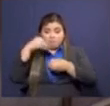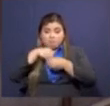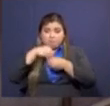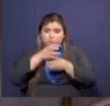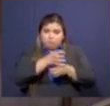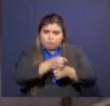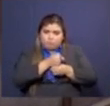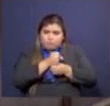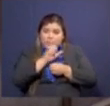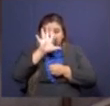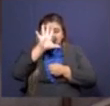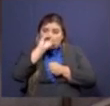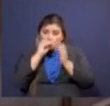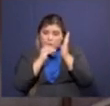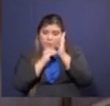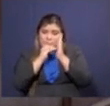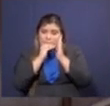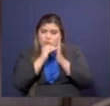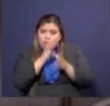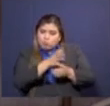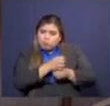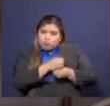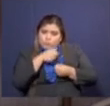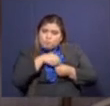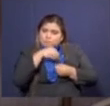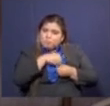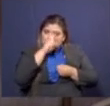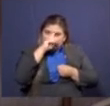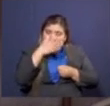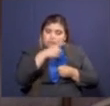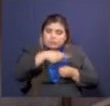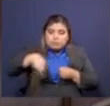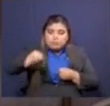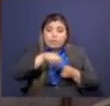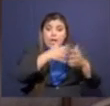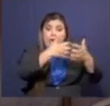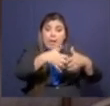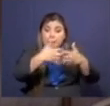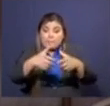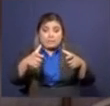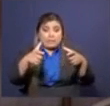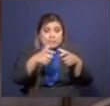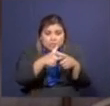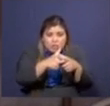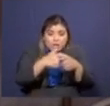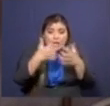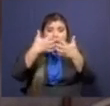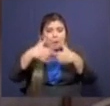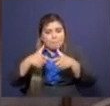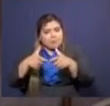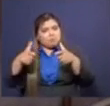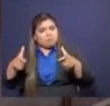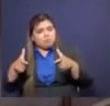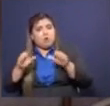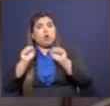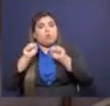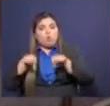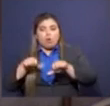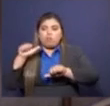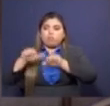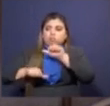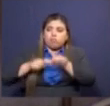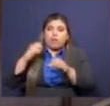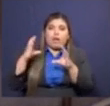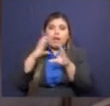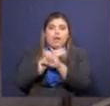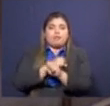de 50 millones para que las micro y pequeñas empresas puedan gestionar